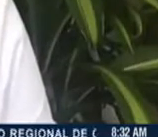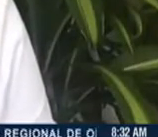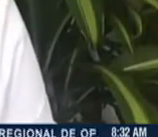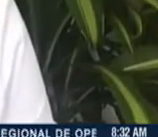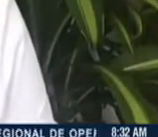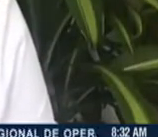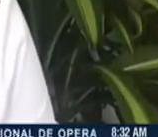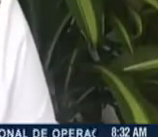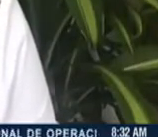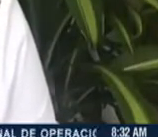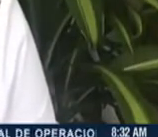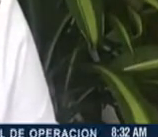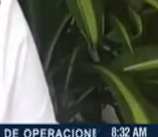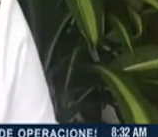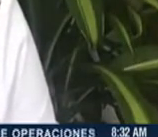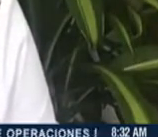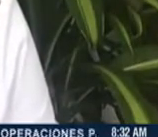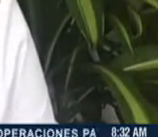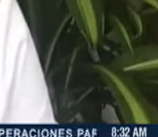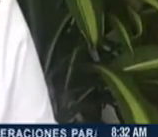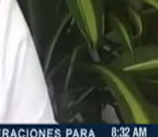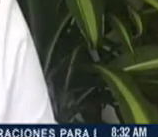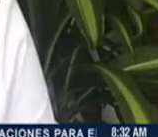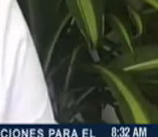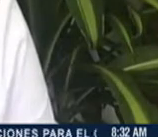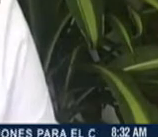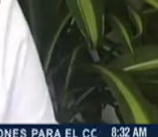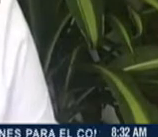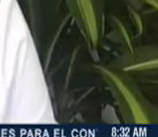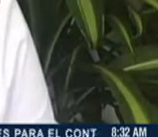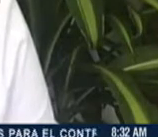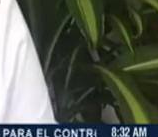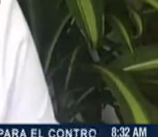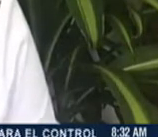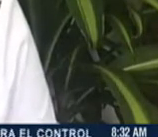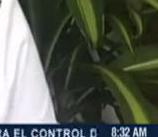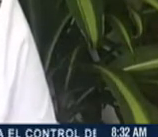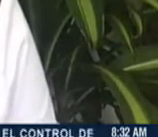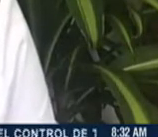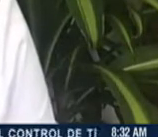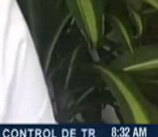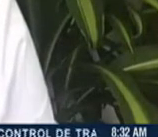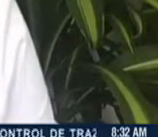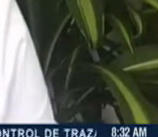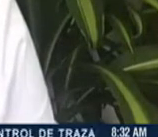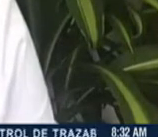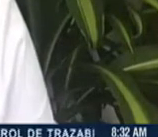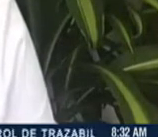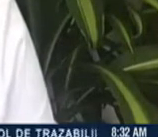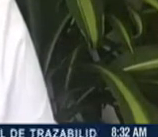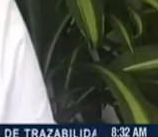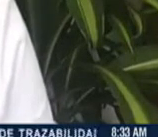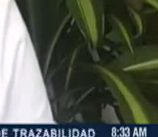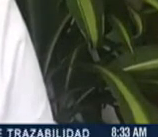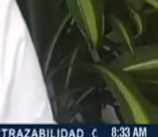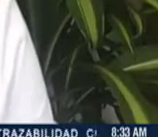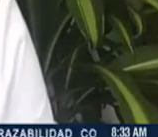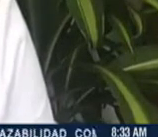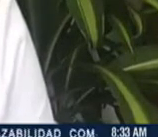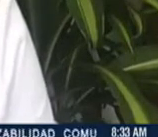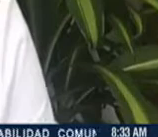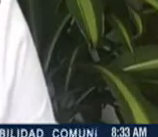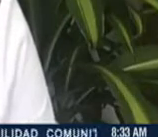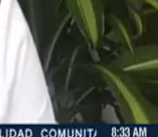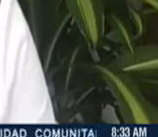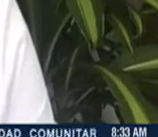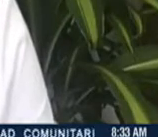MISI, incluso el MIDA, se está trabajando muy fuerte en varios temas. El Tratado de Libre Comercio con